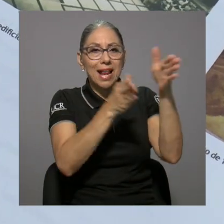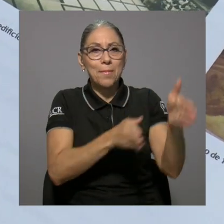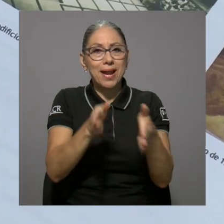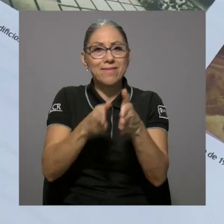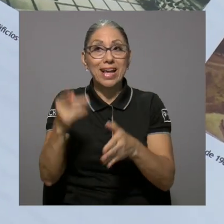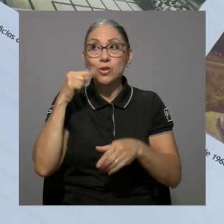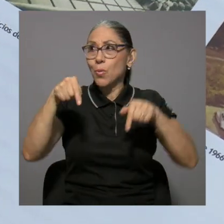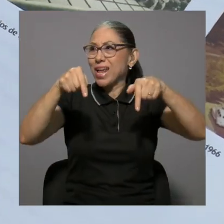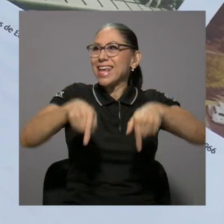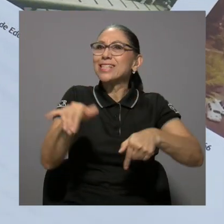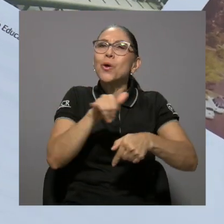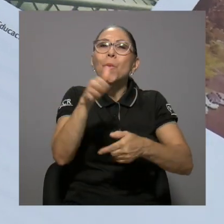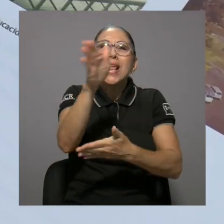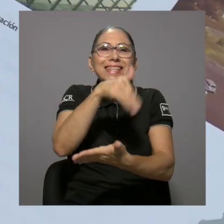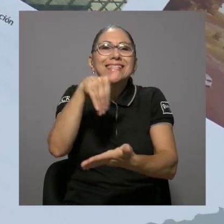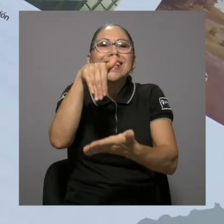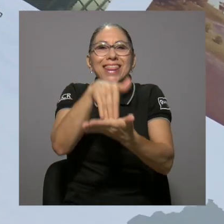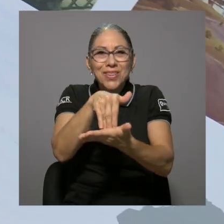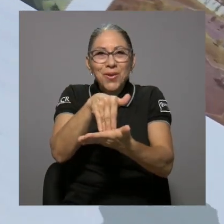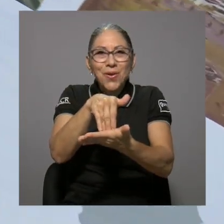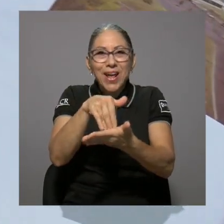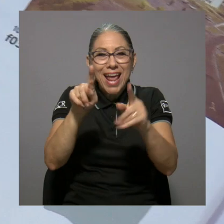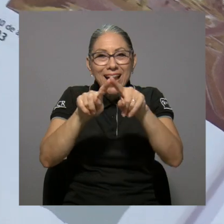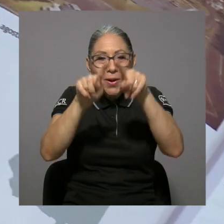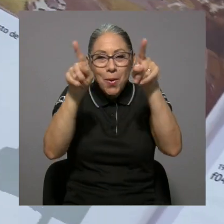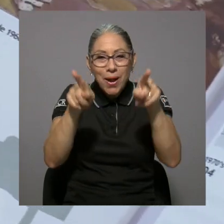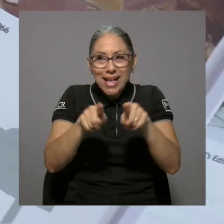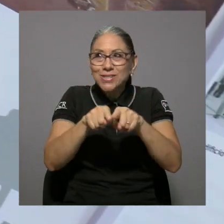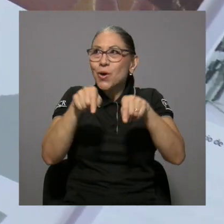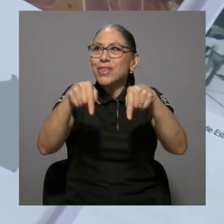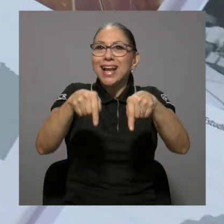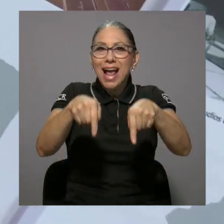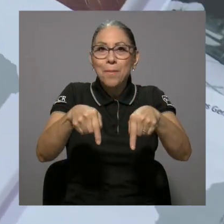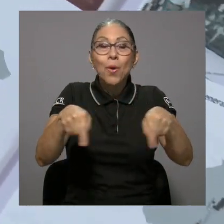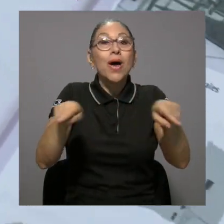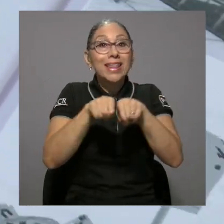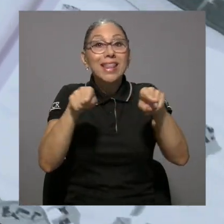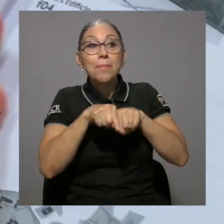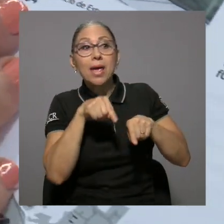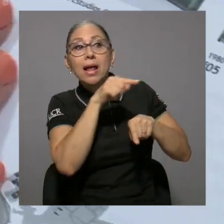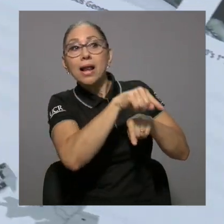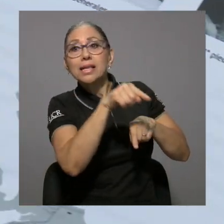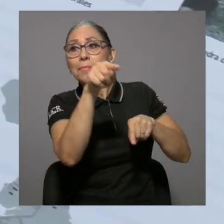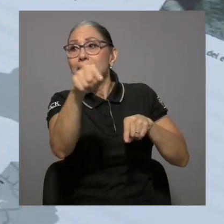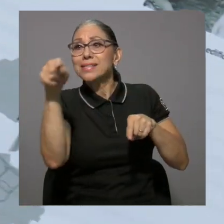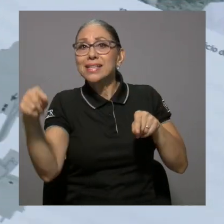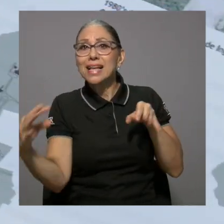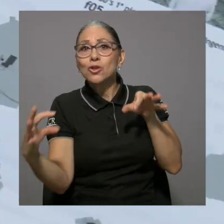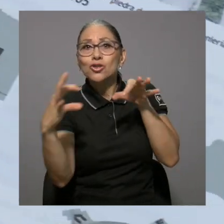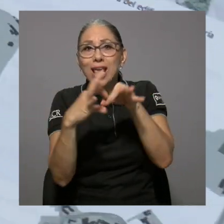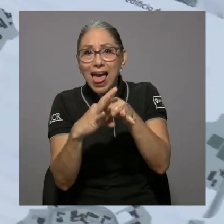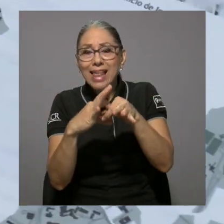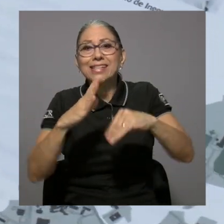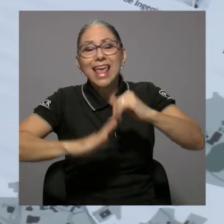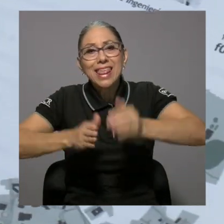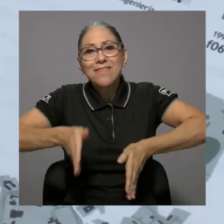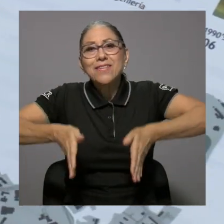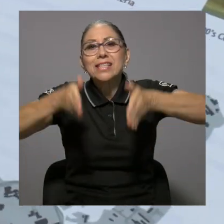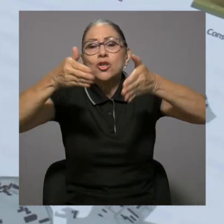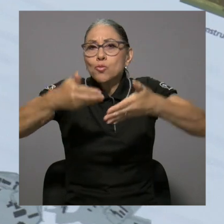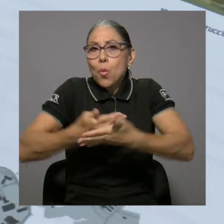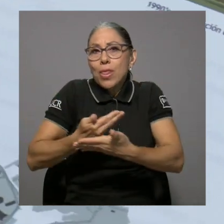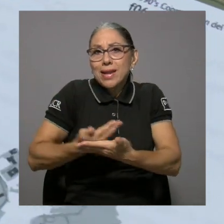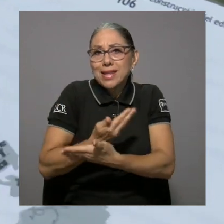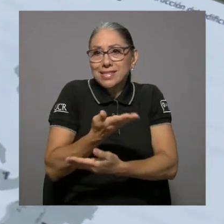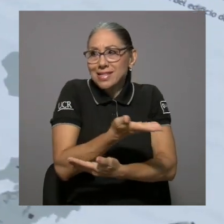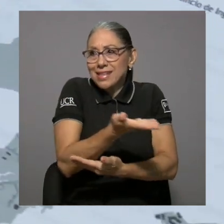era como el centro, el corazón del campus, donde también las plazas asociadas, ¿verdad?, se trataba de edificios modernistas, en